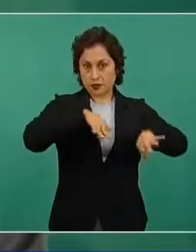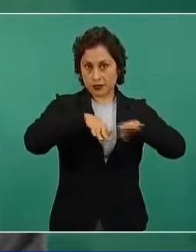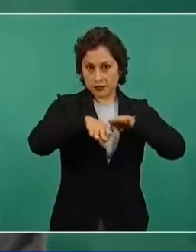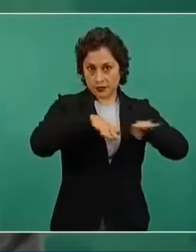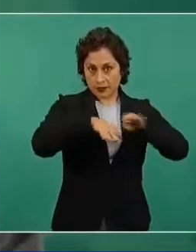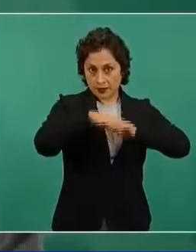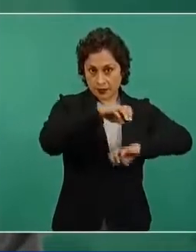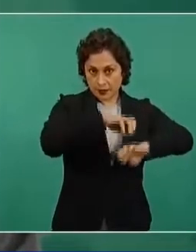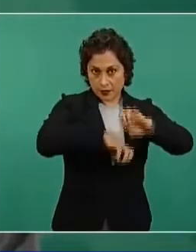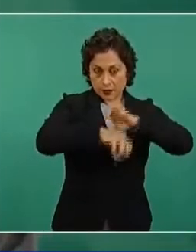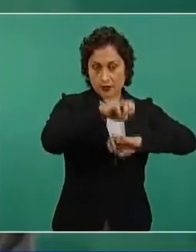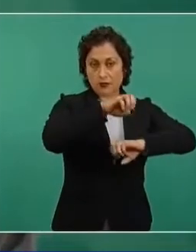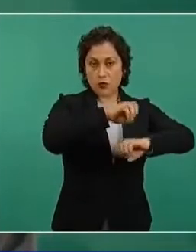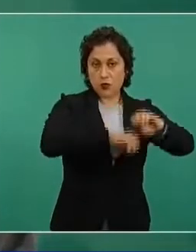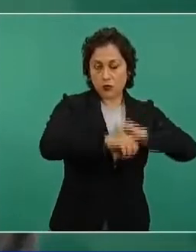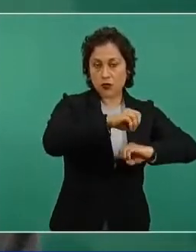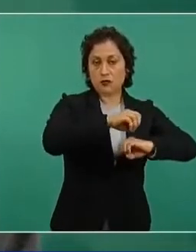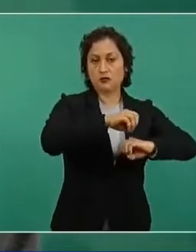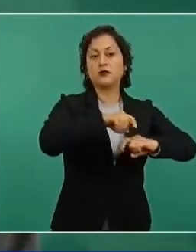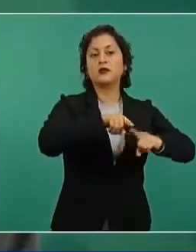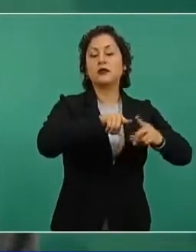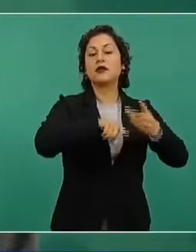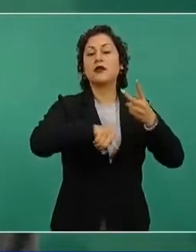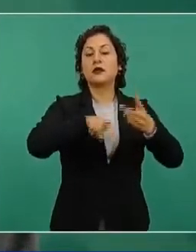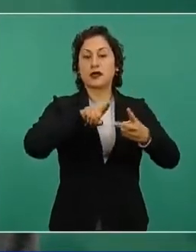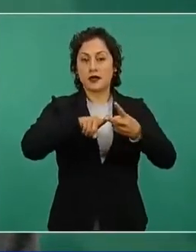y el sector público.